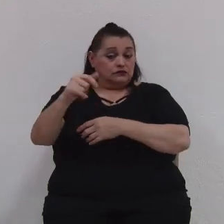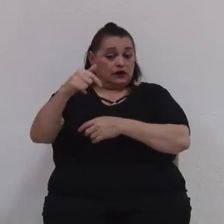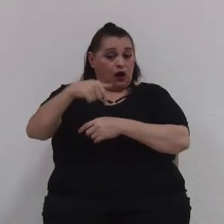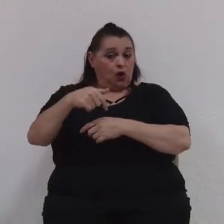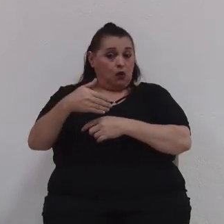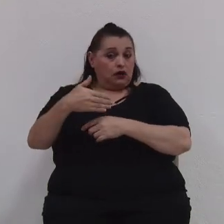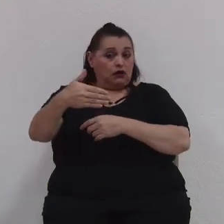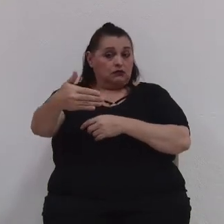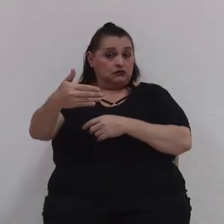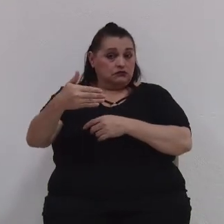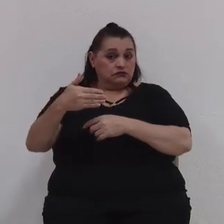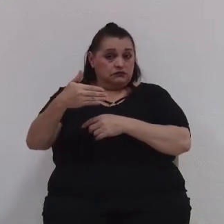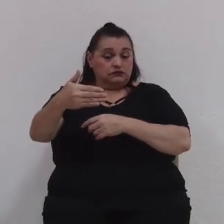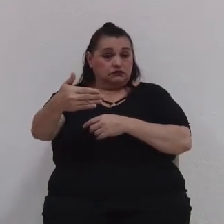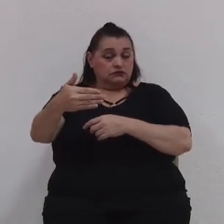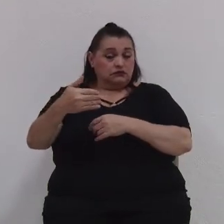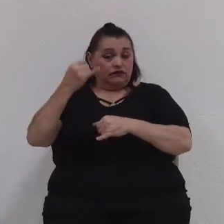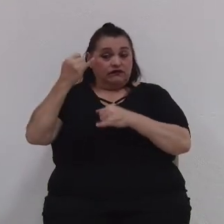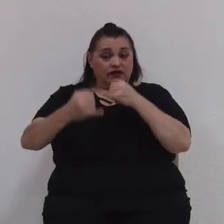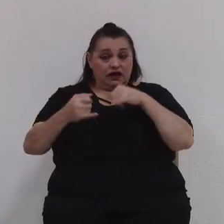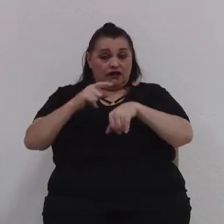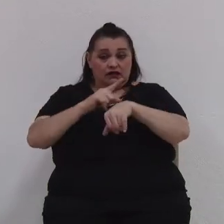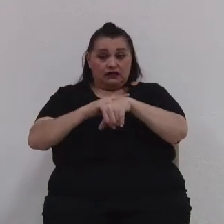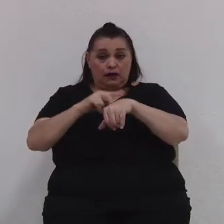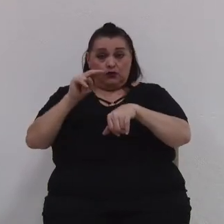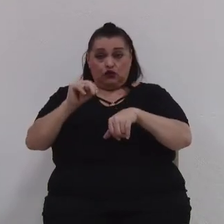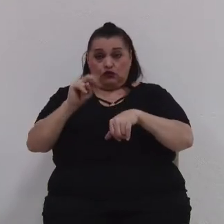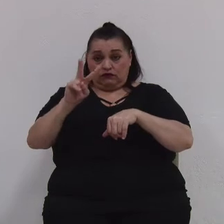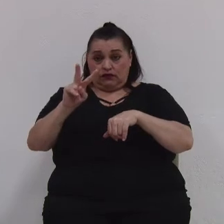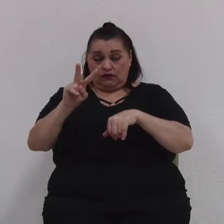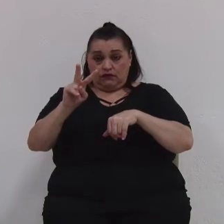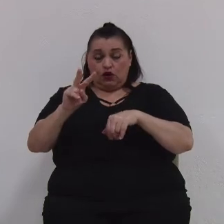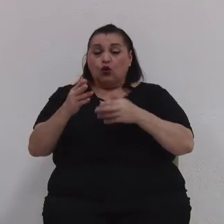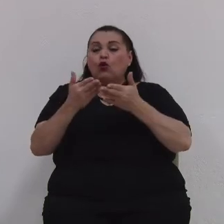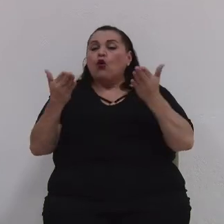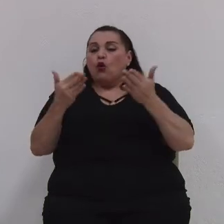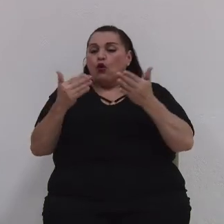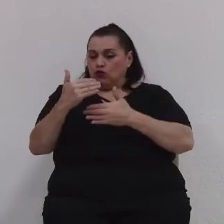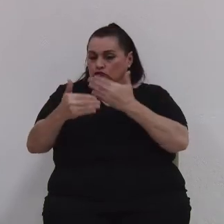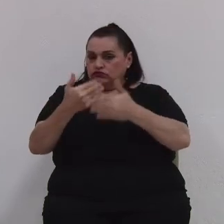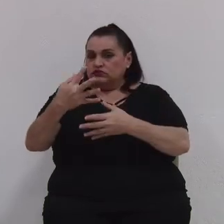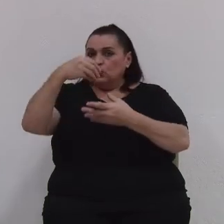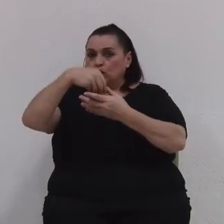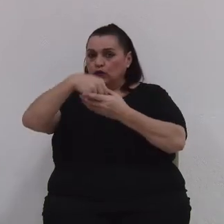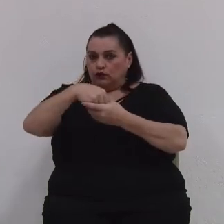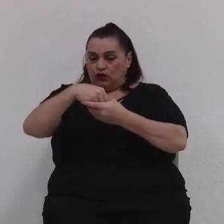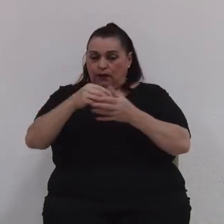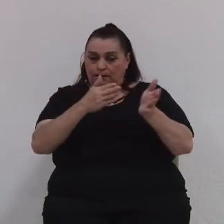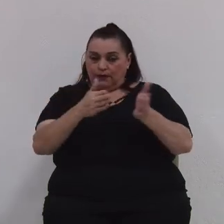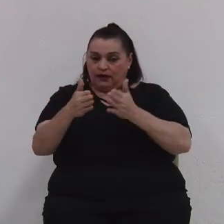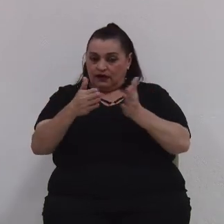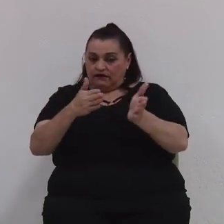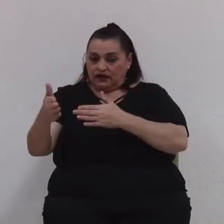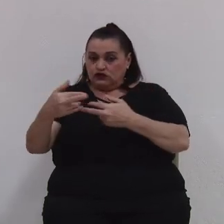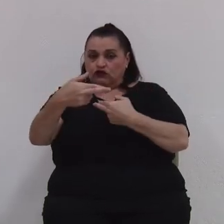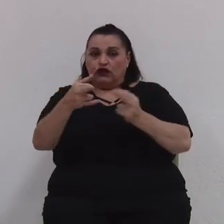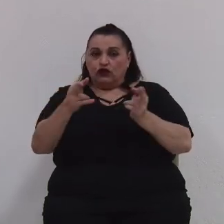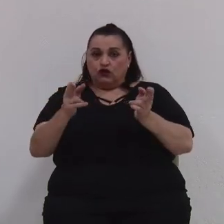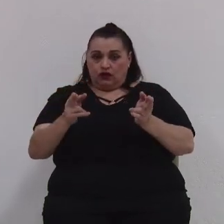que el plazo final será noviembre, cómo van a incorporar la planificación